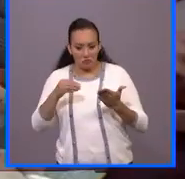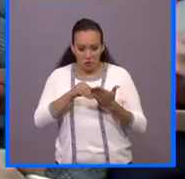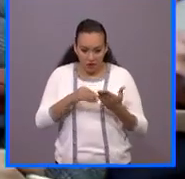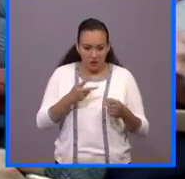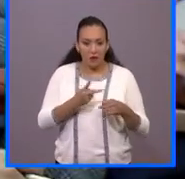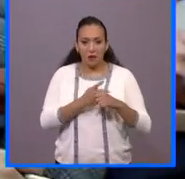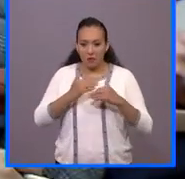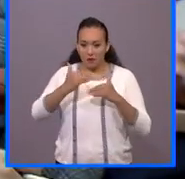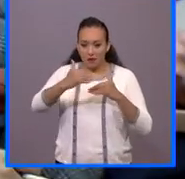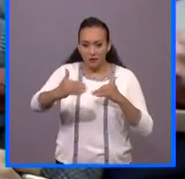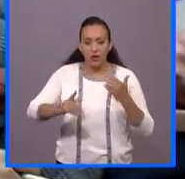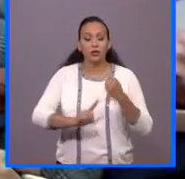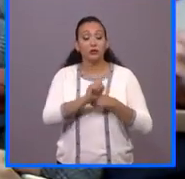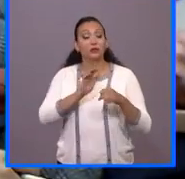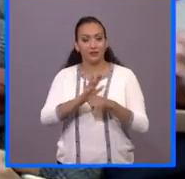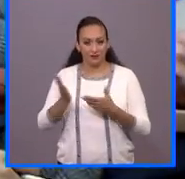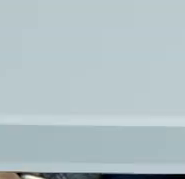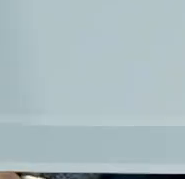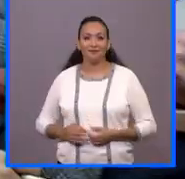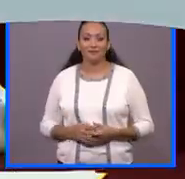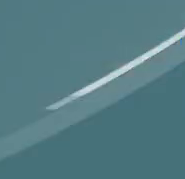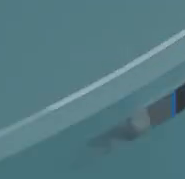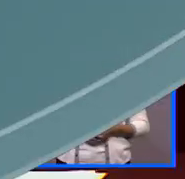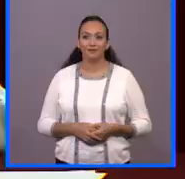alcances y desafíos.